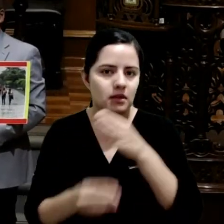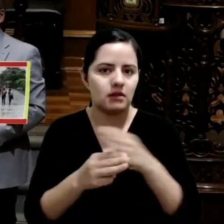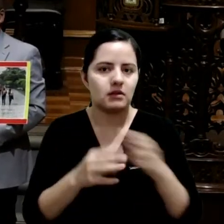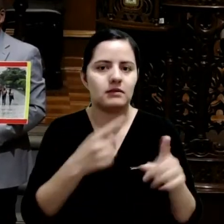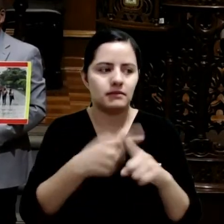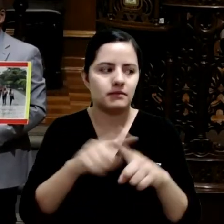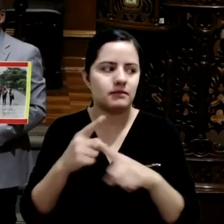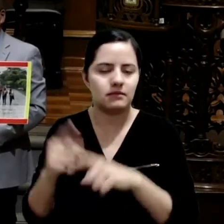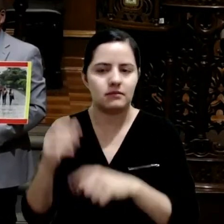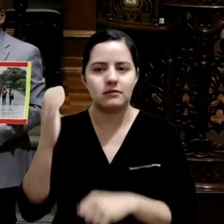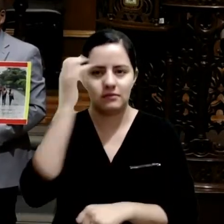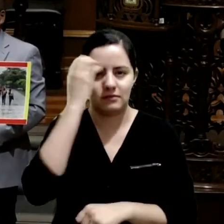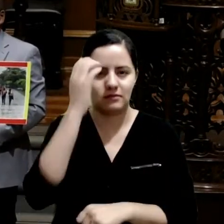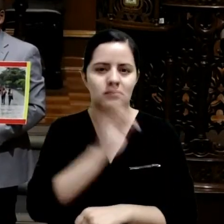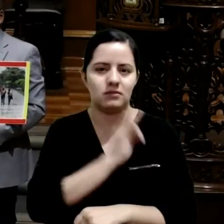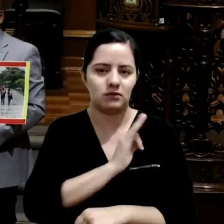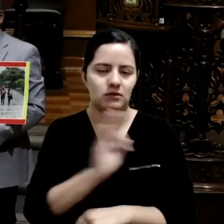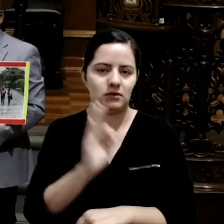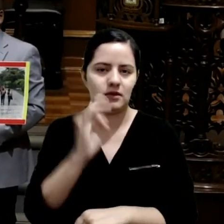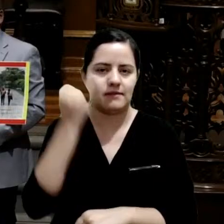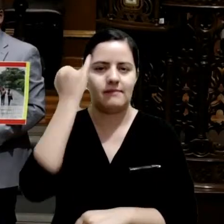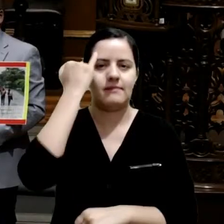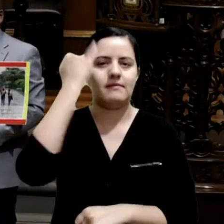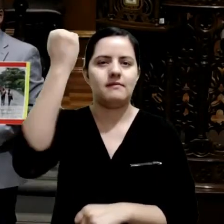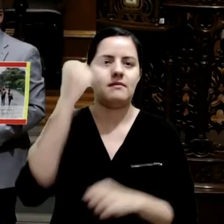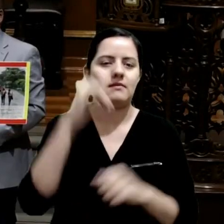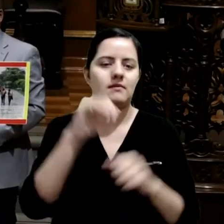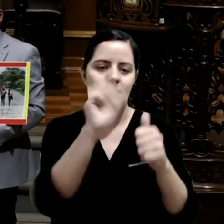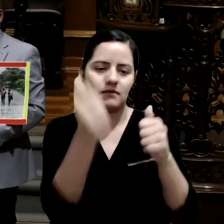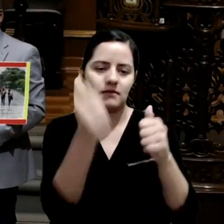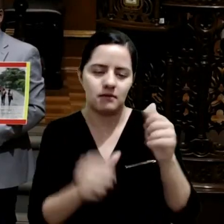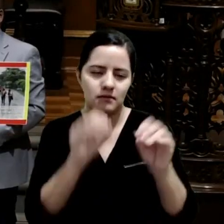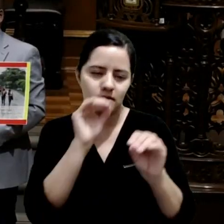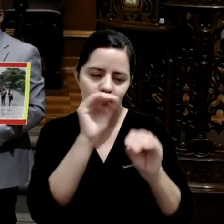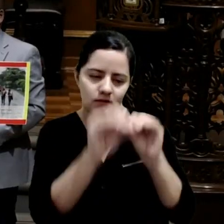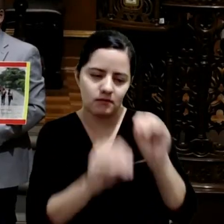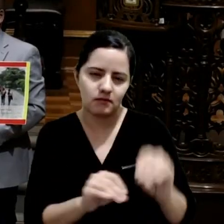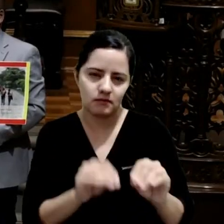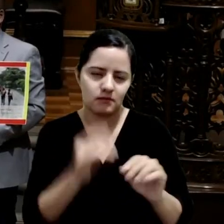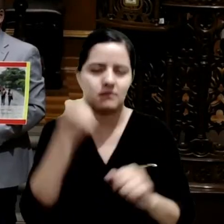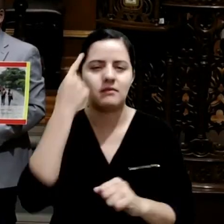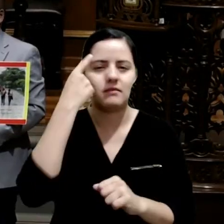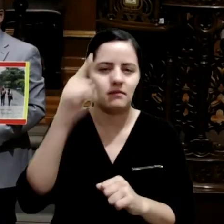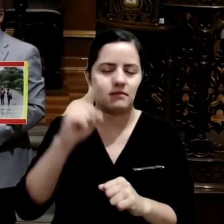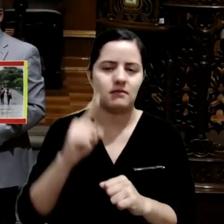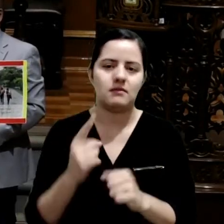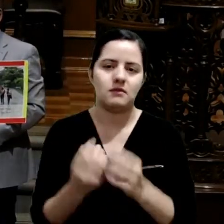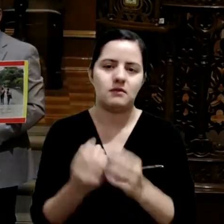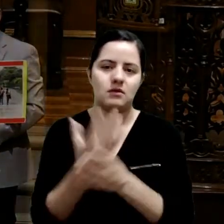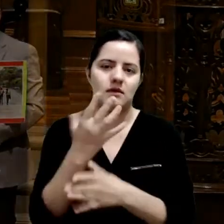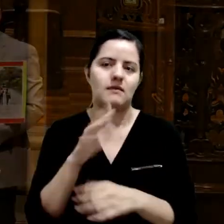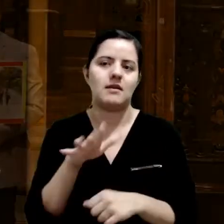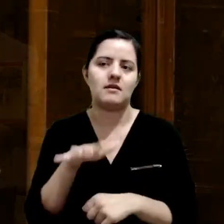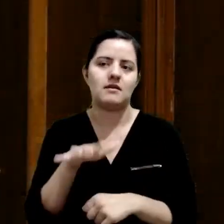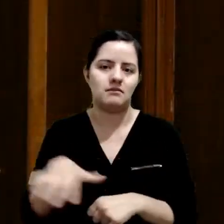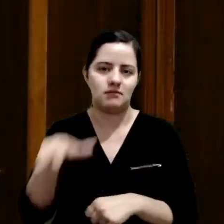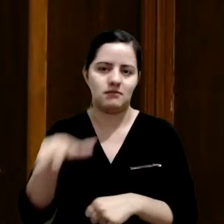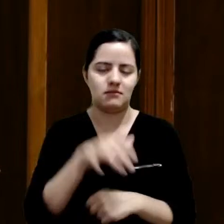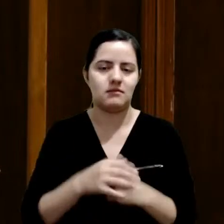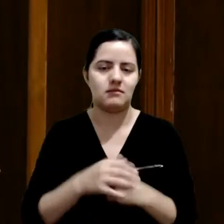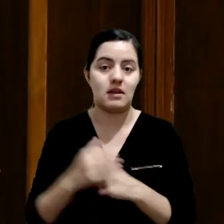las creaciones que el ingenio e imaginación proyectaban para el nacimiento de la civilización.